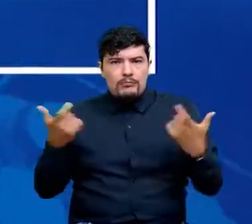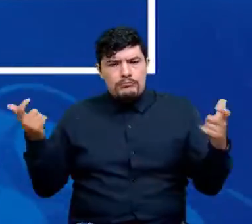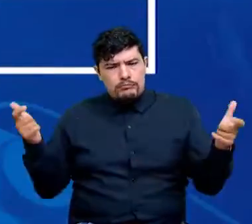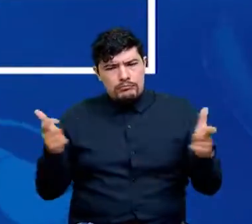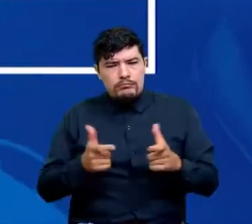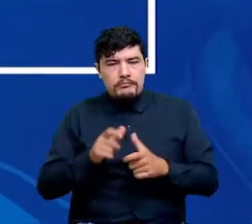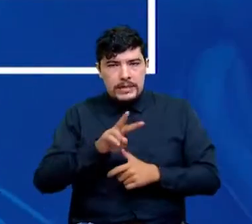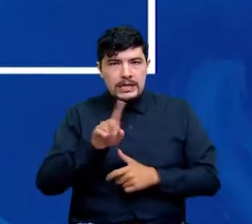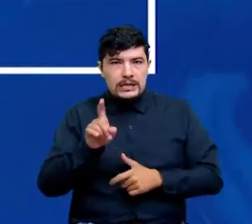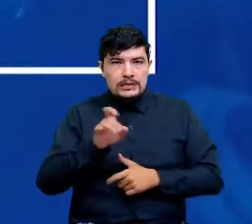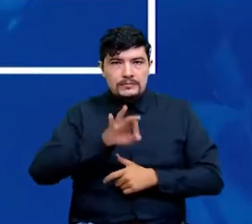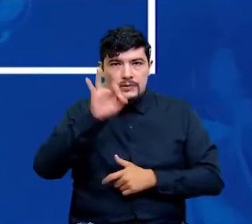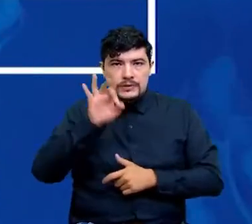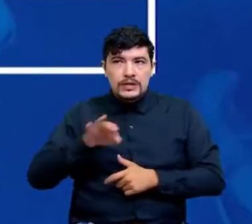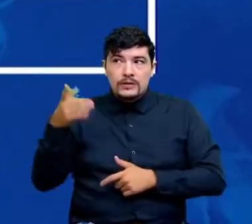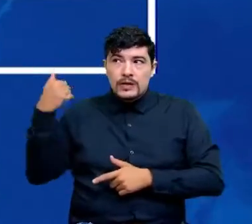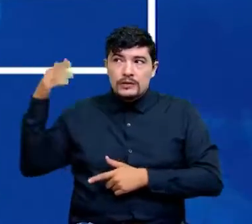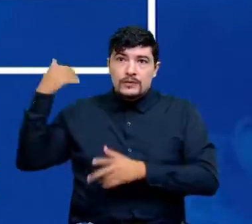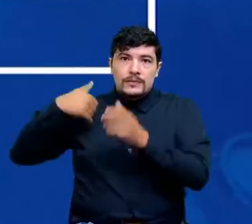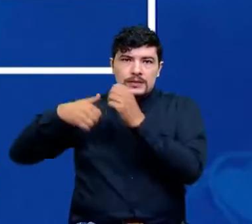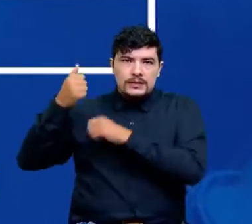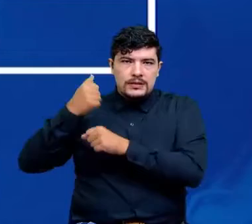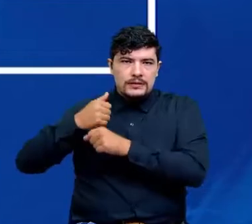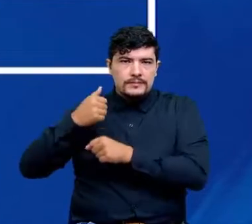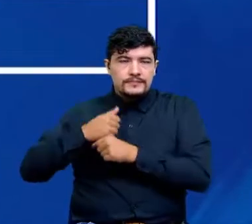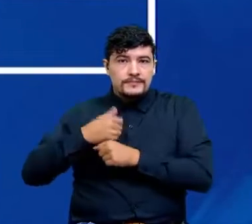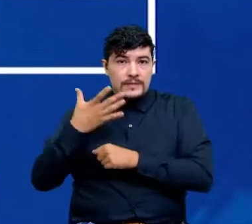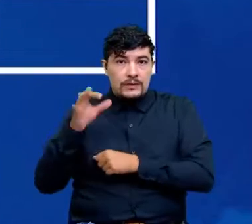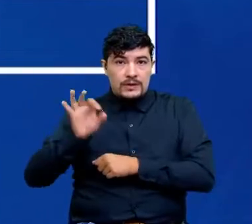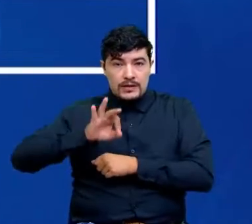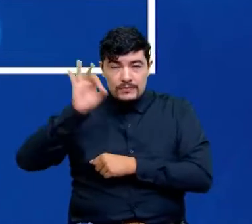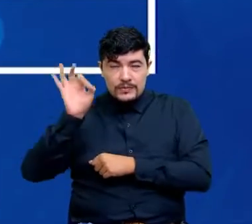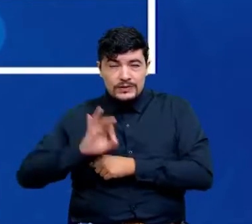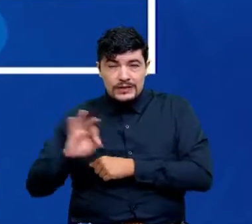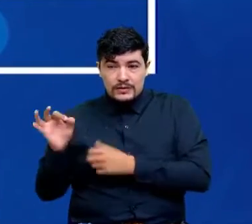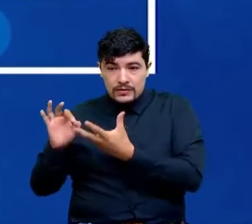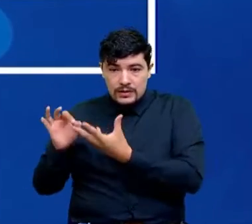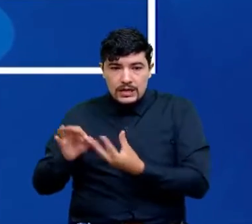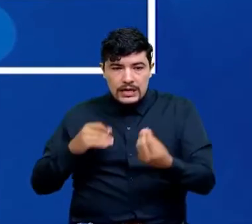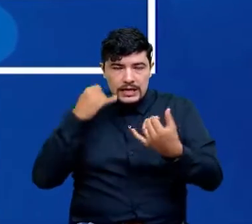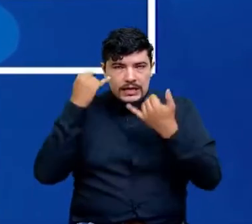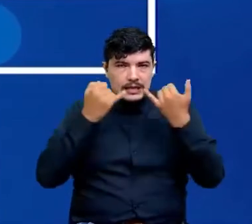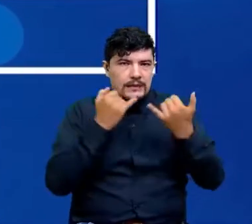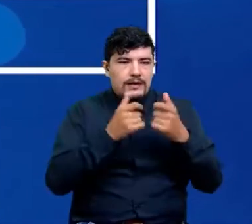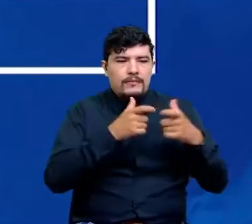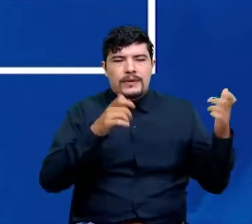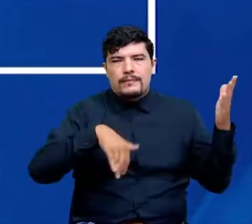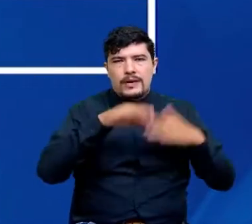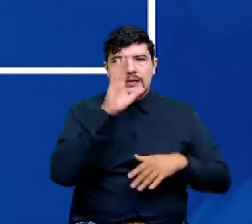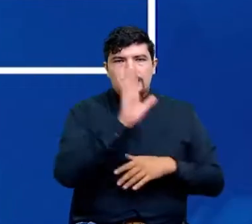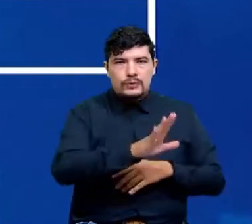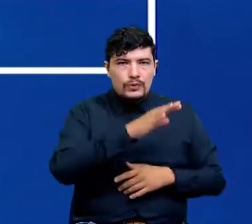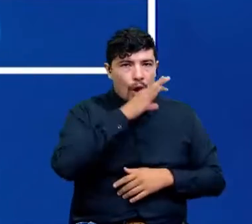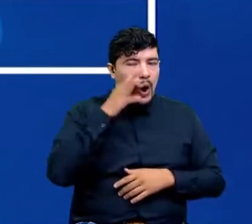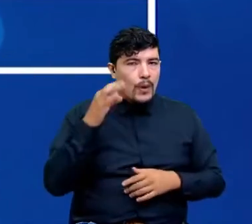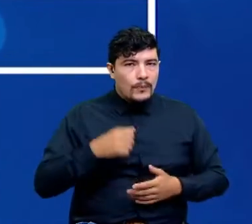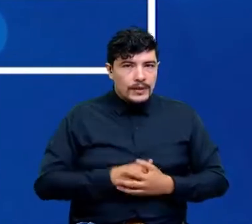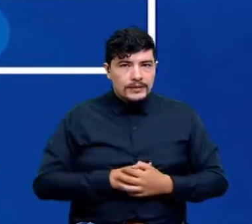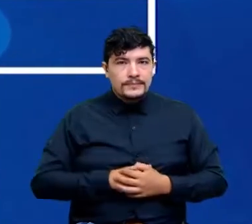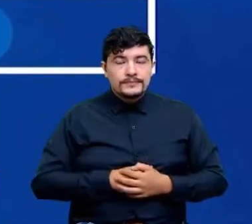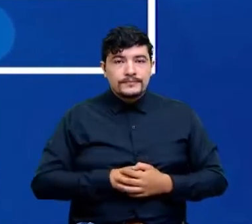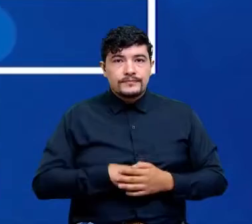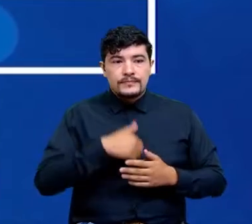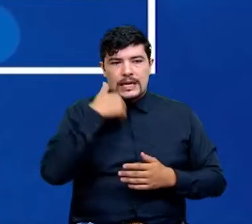el 26% en años anteriores. El 50% de casos se diagnosticaron en hombres, a la medida específica luego